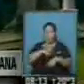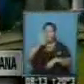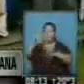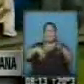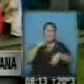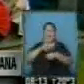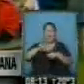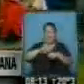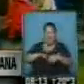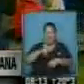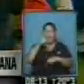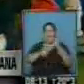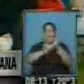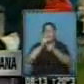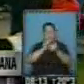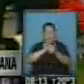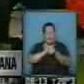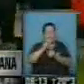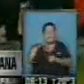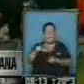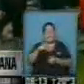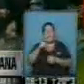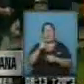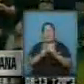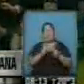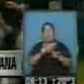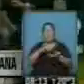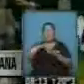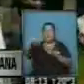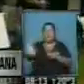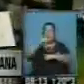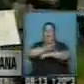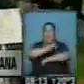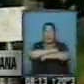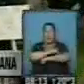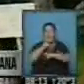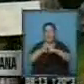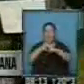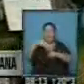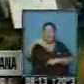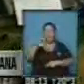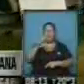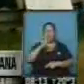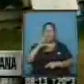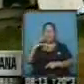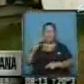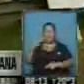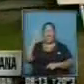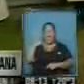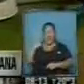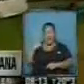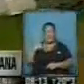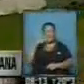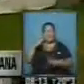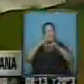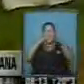acreedores. La gráfica WorldColor es de la firma Quad Graphic, la misma que tiene la planta en Avellaneda con el nombre de Morbillo. En el día de ayer nosotros estuvimos haciendo una